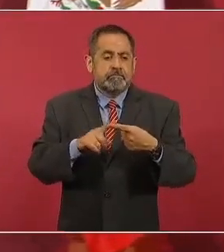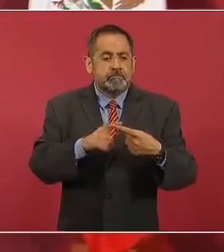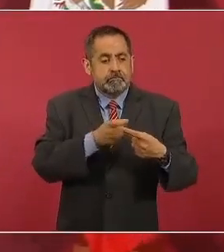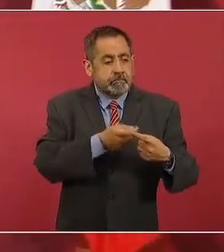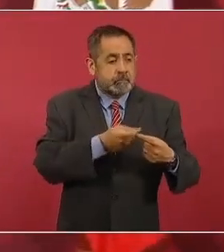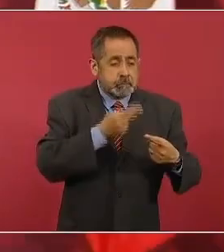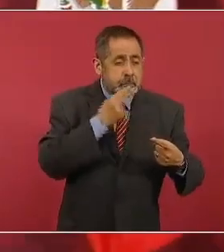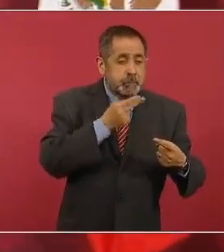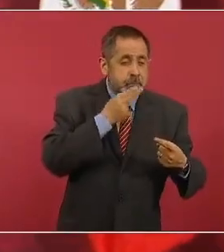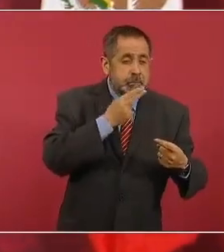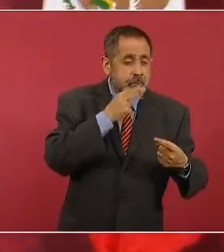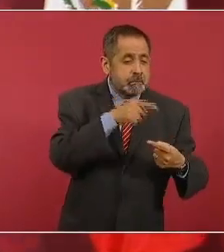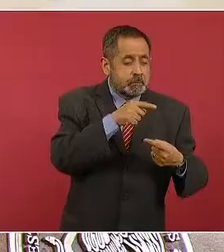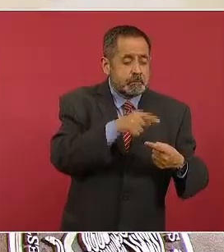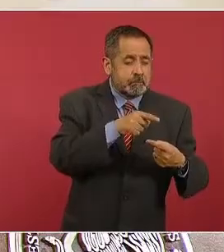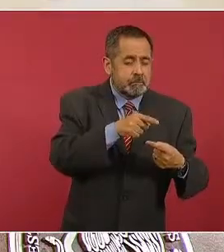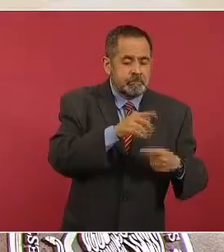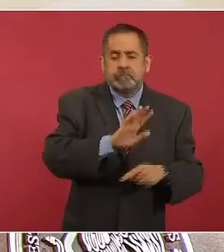de personas,